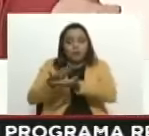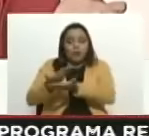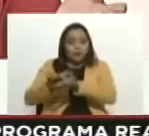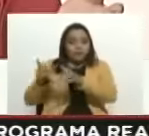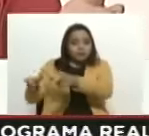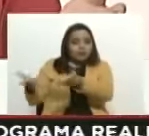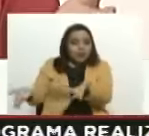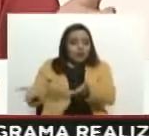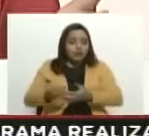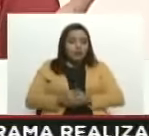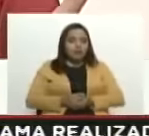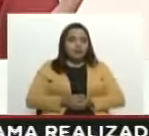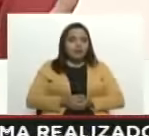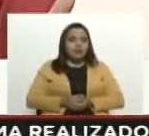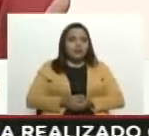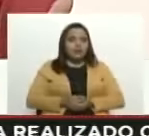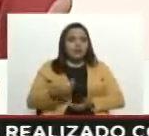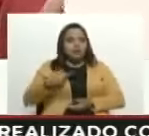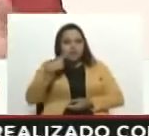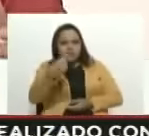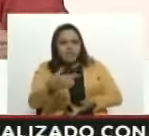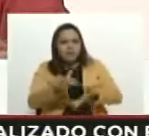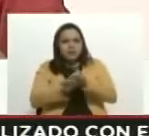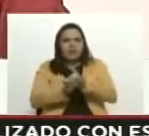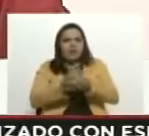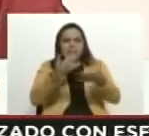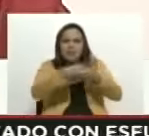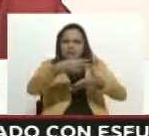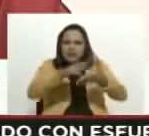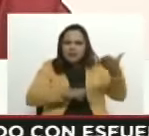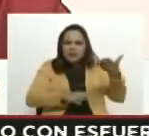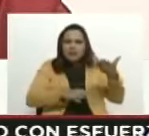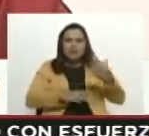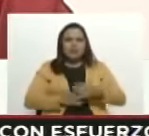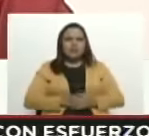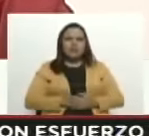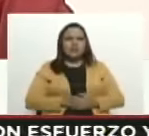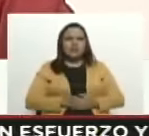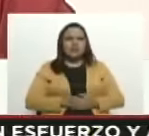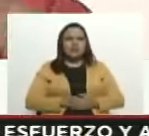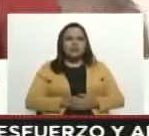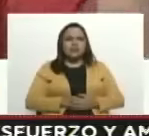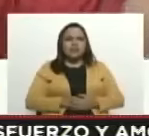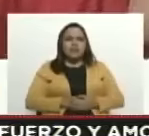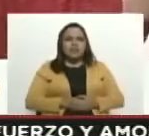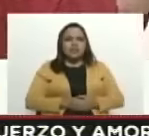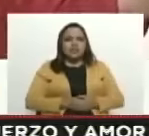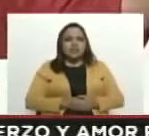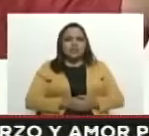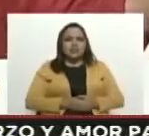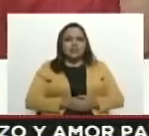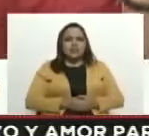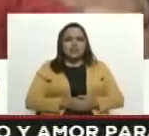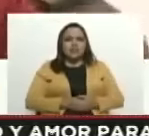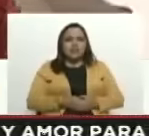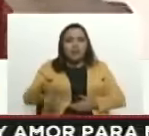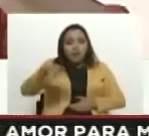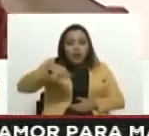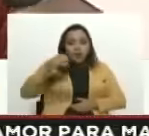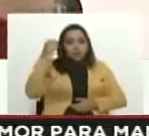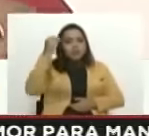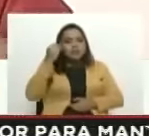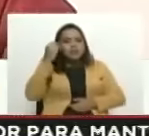Prueba. Yo les decía a los compañeros, en matemáticas hay un principio que se llama reducción a lo absurdo. Usted presume que algo es